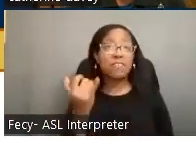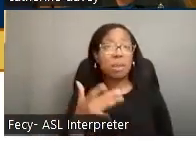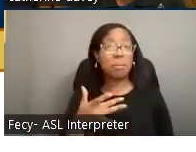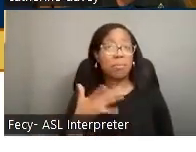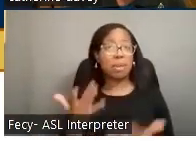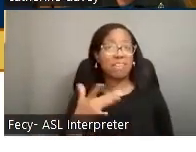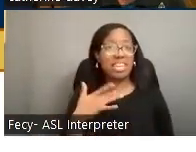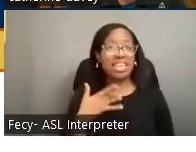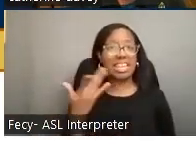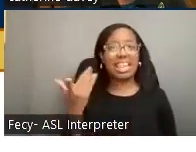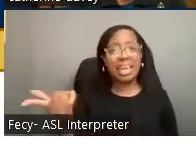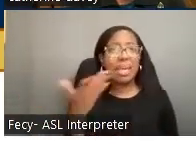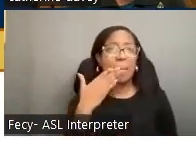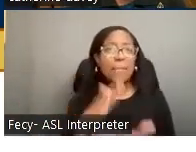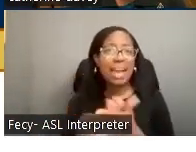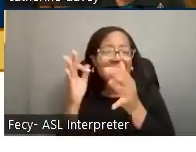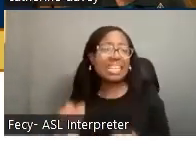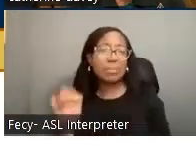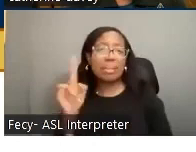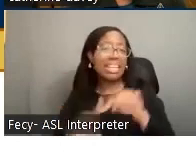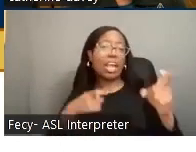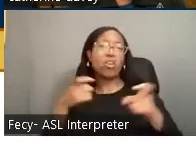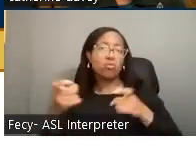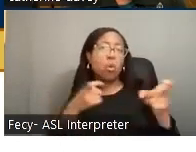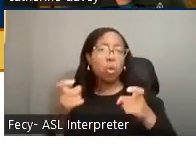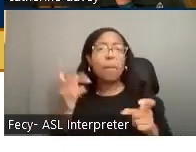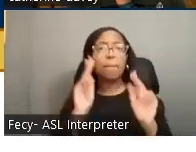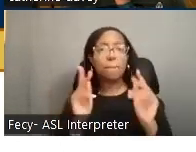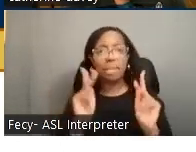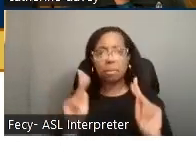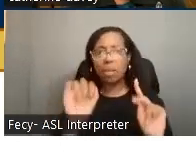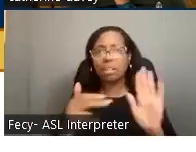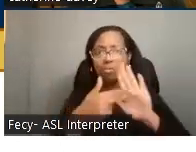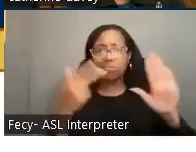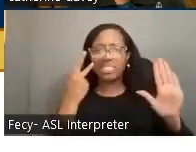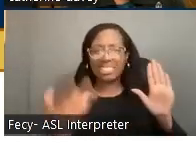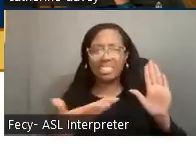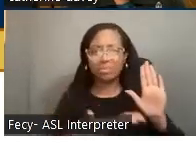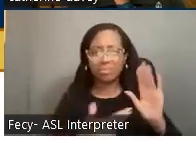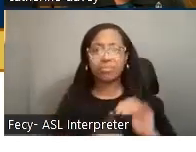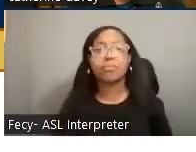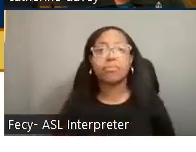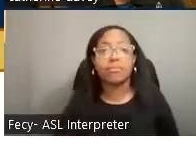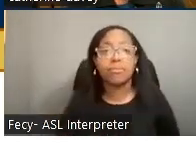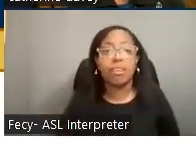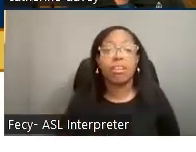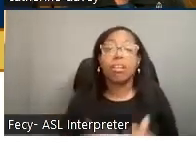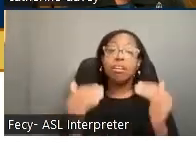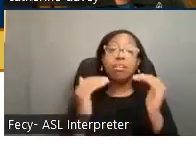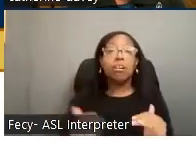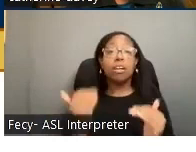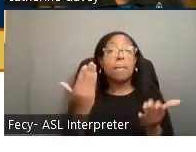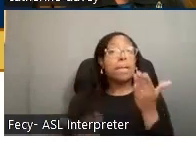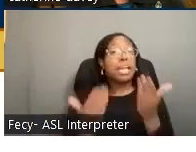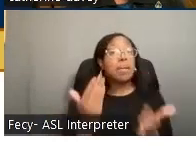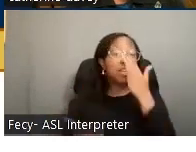no reaccionen de una manera normal o tal vez no tengan una posibilidad de tomar decisiones bajo emergencias, es